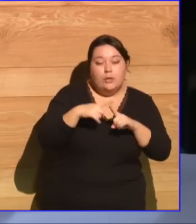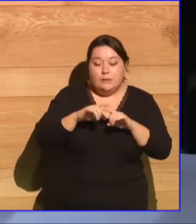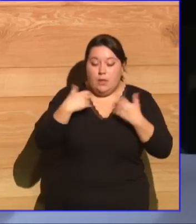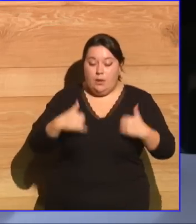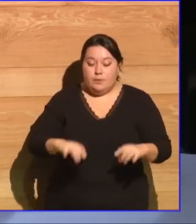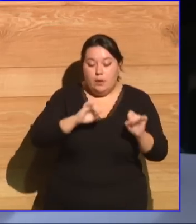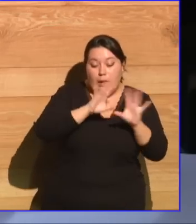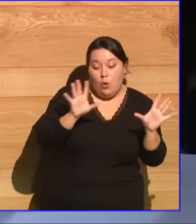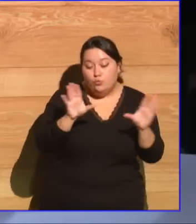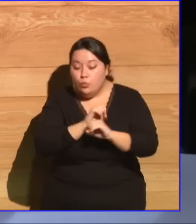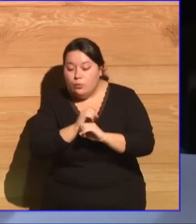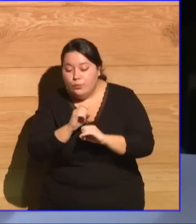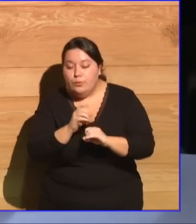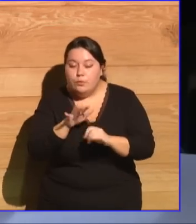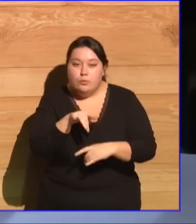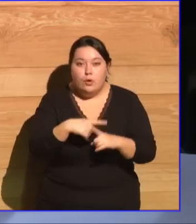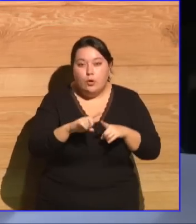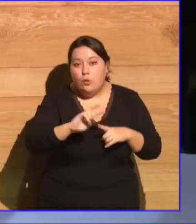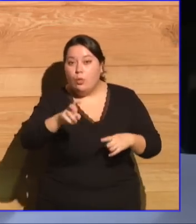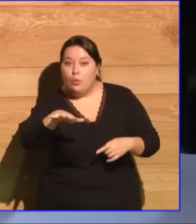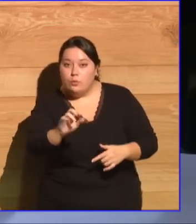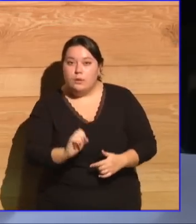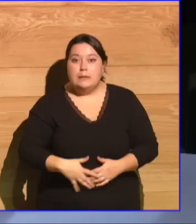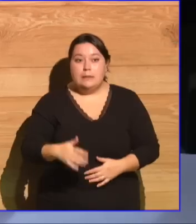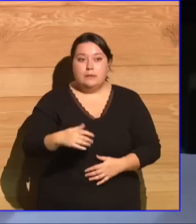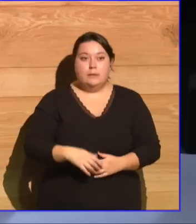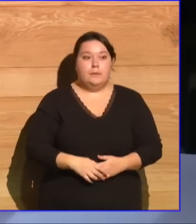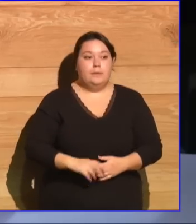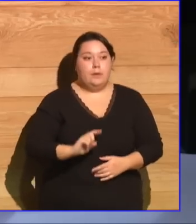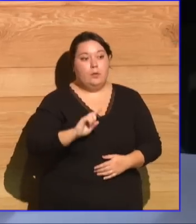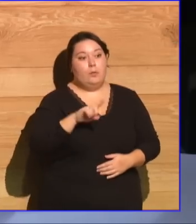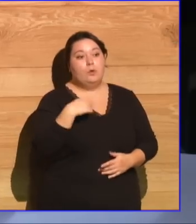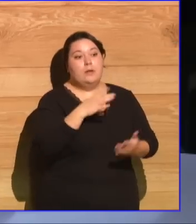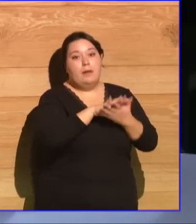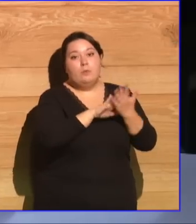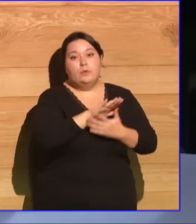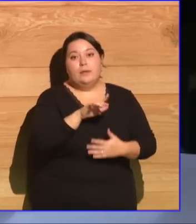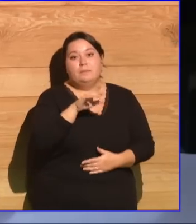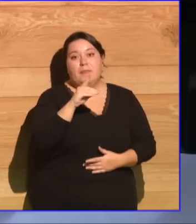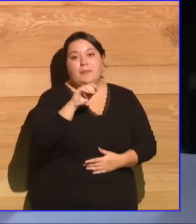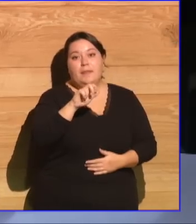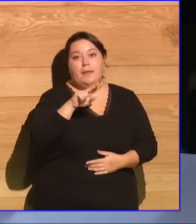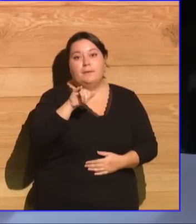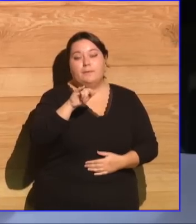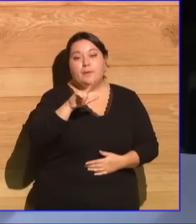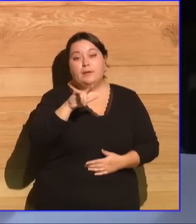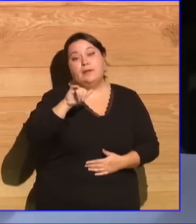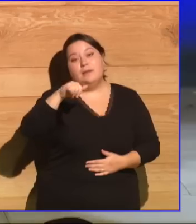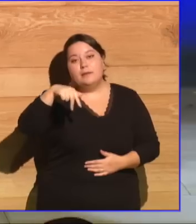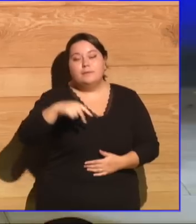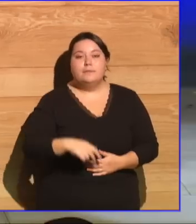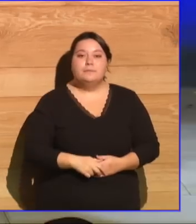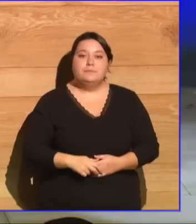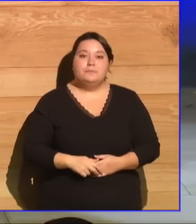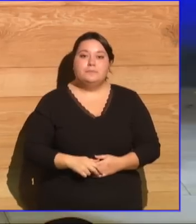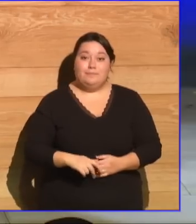humano están en otro sitio, y que, en fin, por más que él hable de Lean, y ahora hablaremos de David Lean porque viene muy a cuento con esta película,